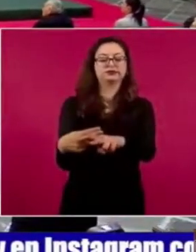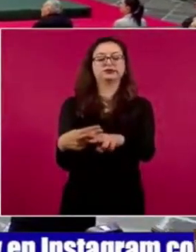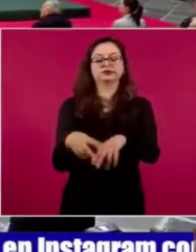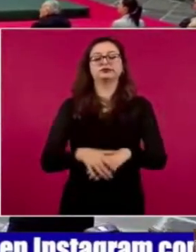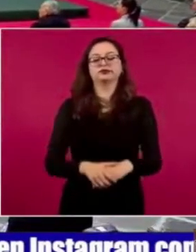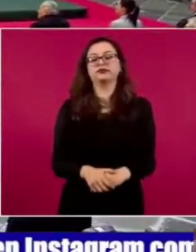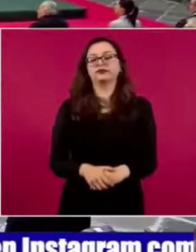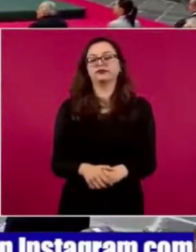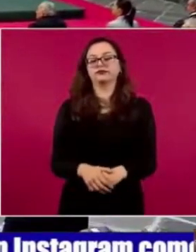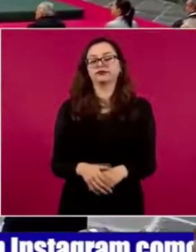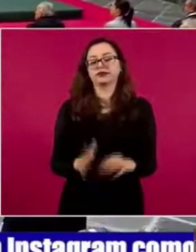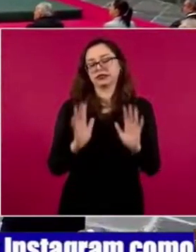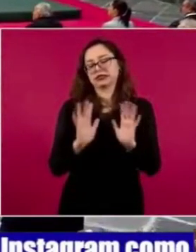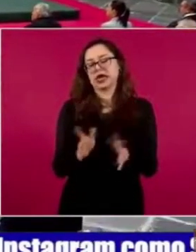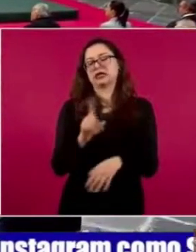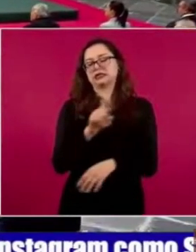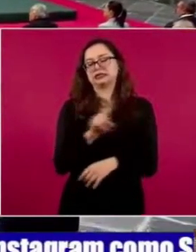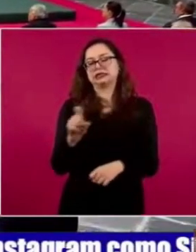por los 100 años